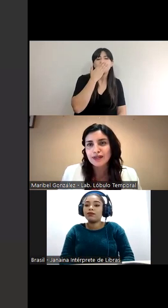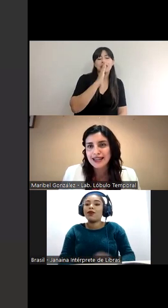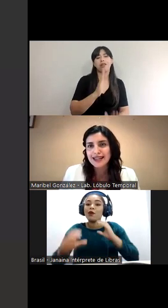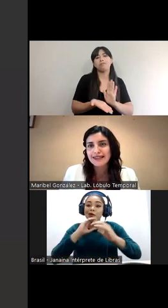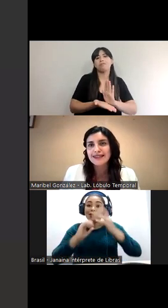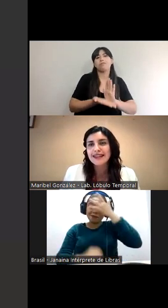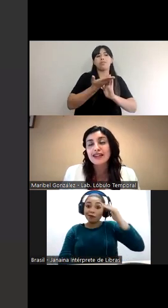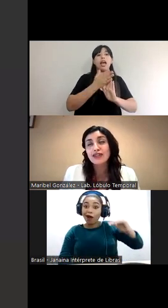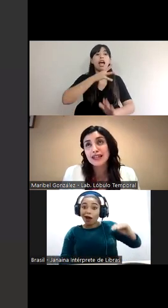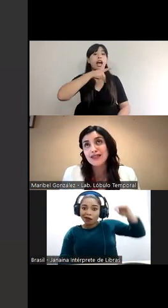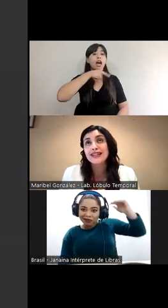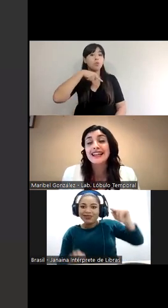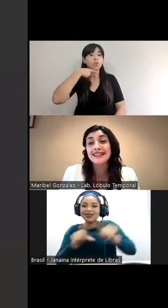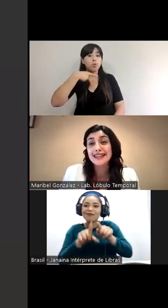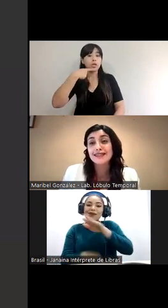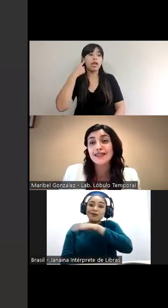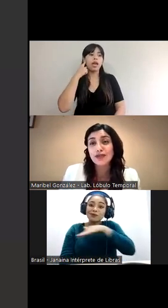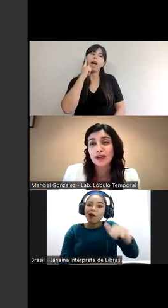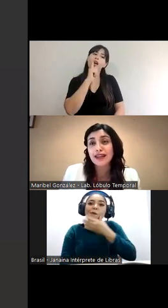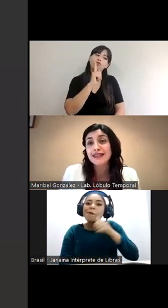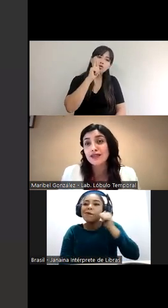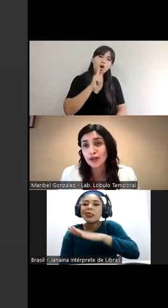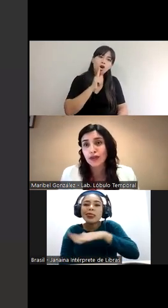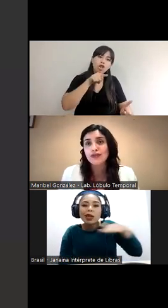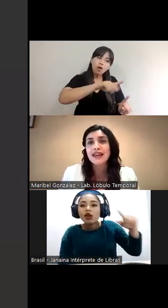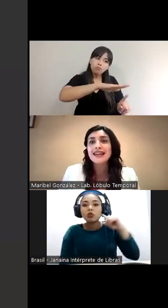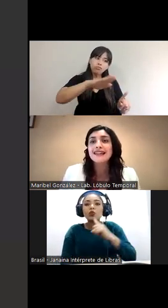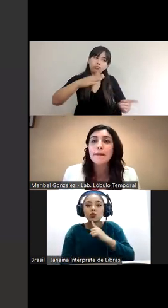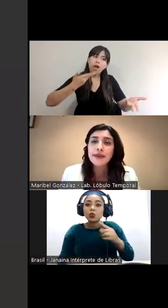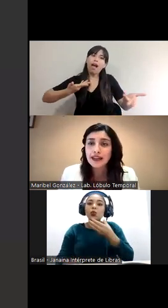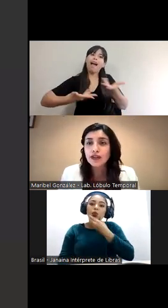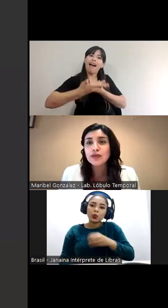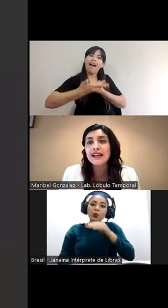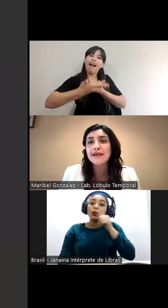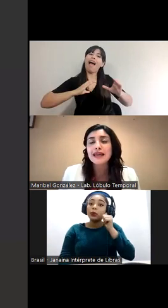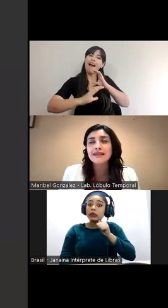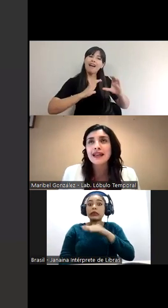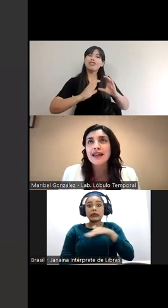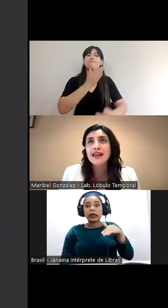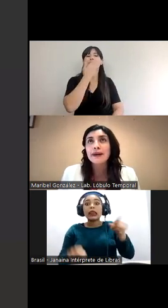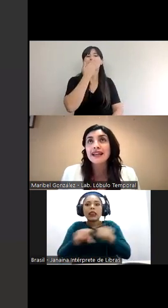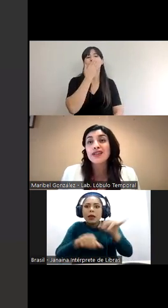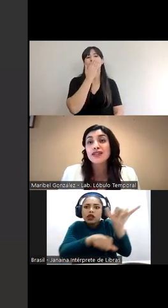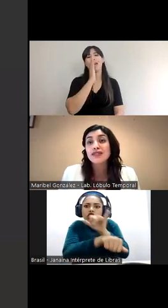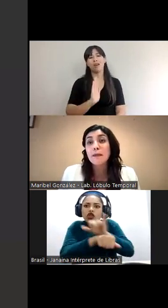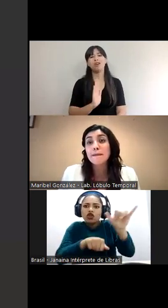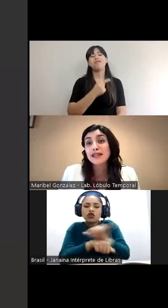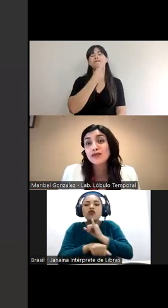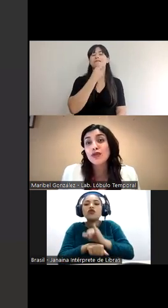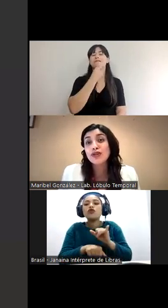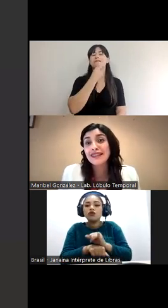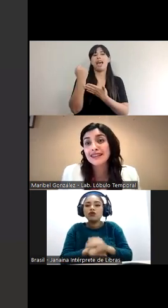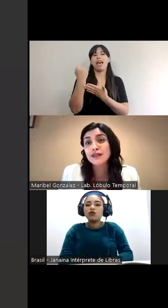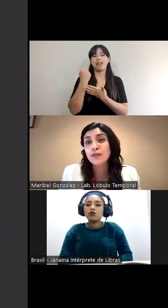con los niños y las niñas sordas y sordos. Y también como una herramienta para que los